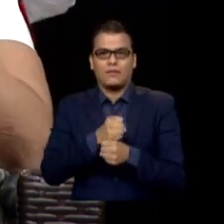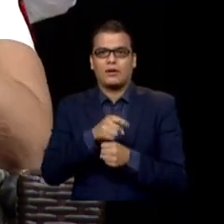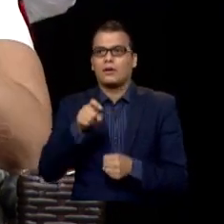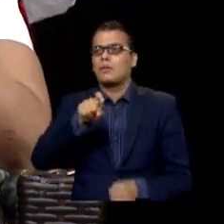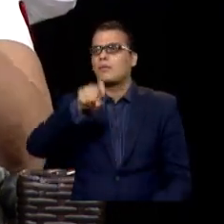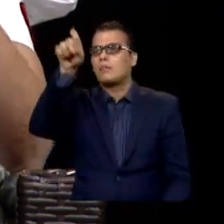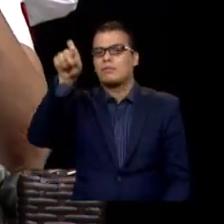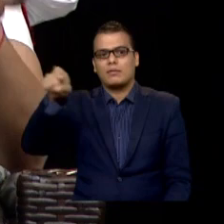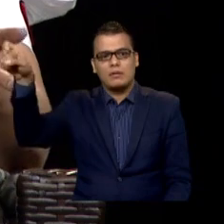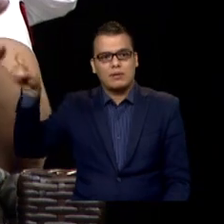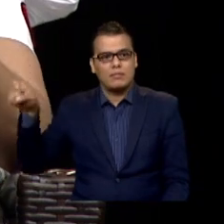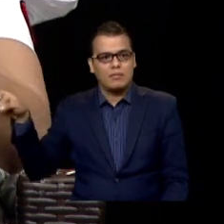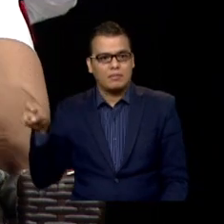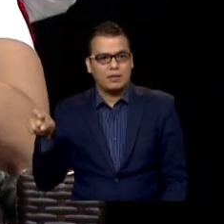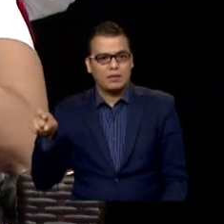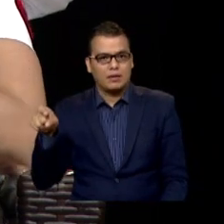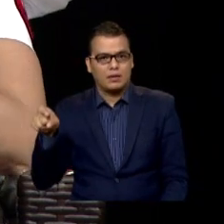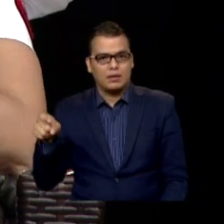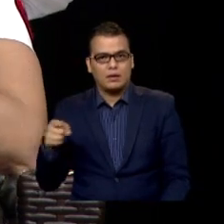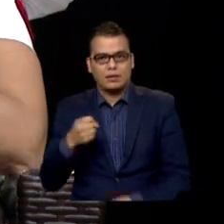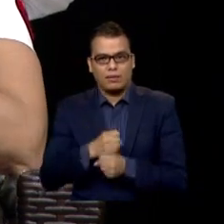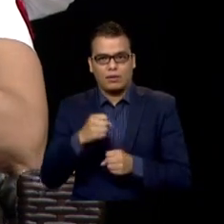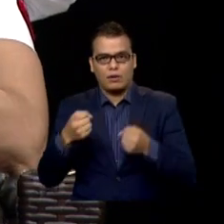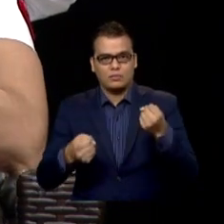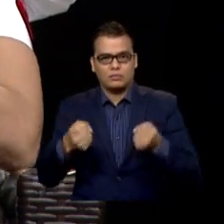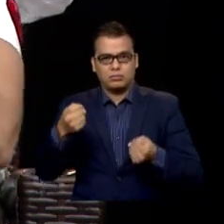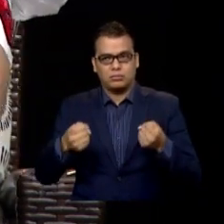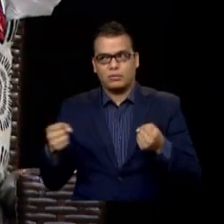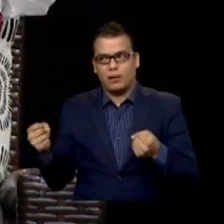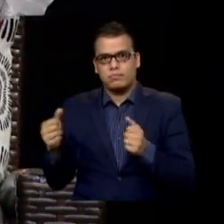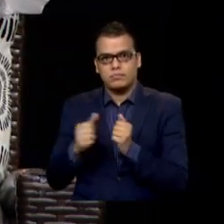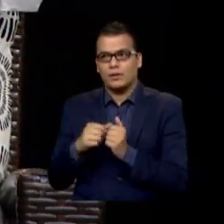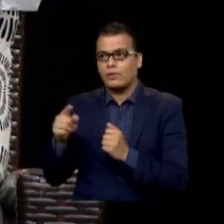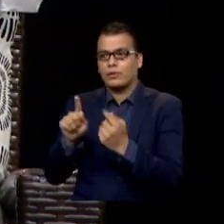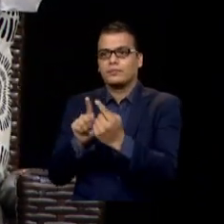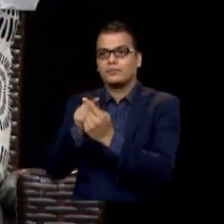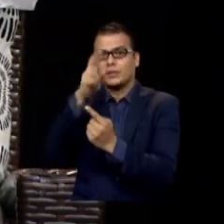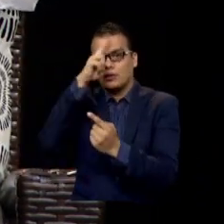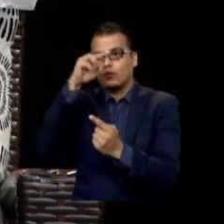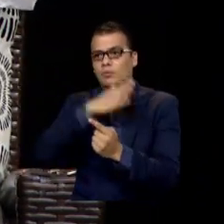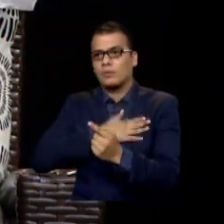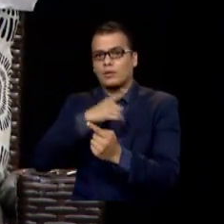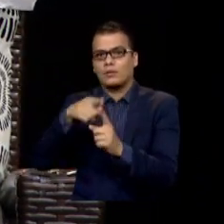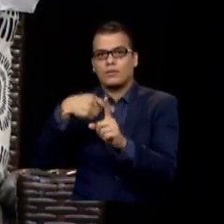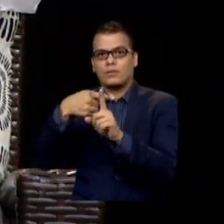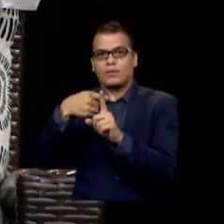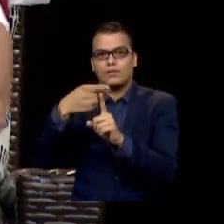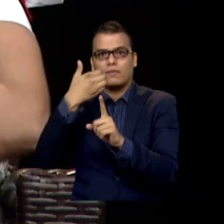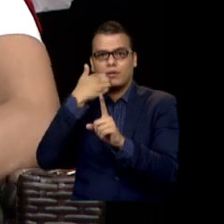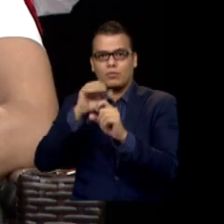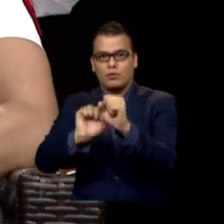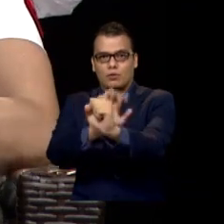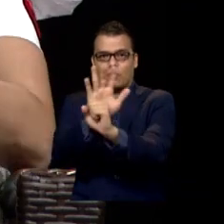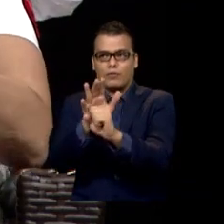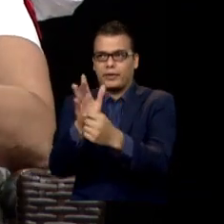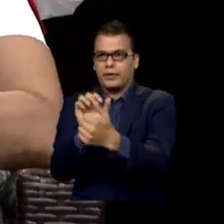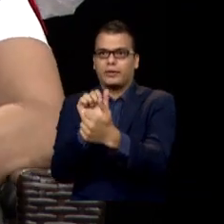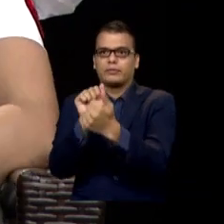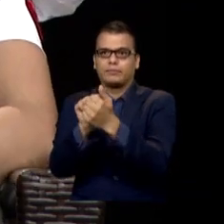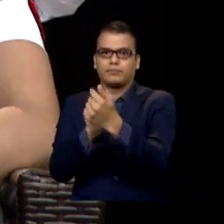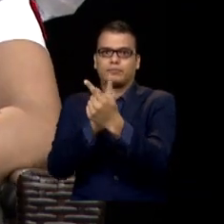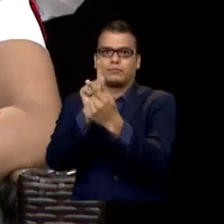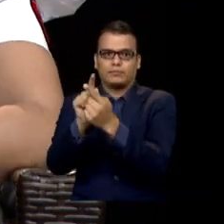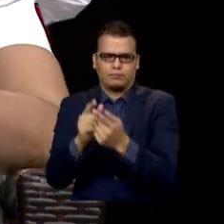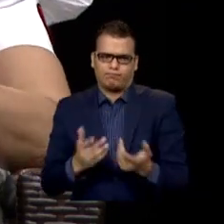la ciudad todo el día, y no es consciente de que le está llevando el mercado y está haciéndole visita al hijo que está positivo. Entendemos las